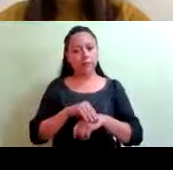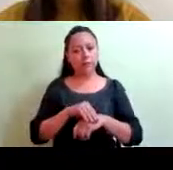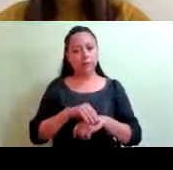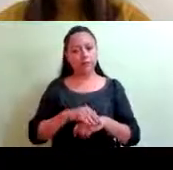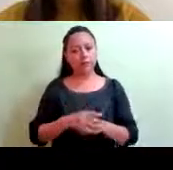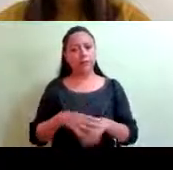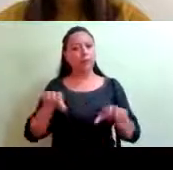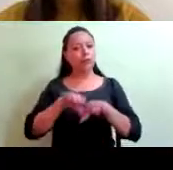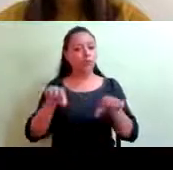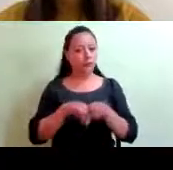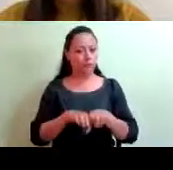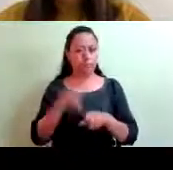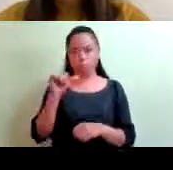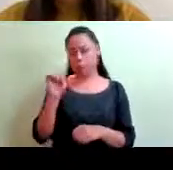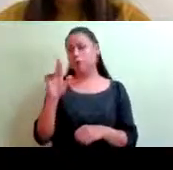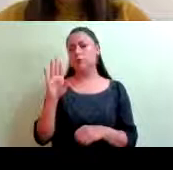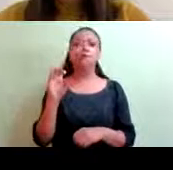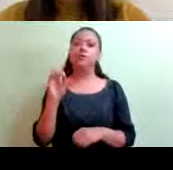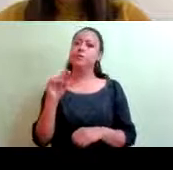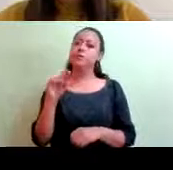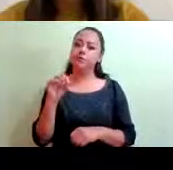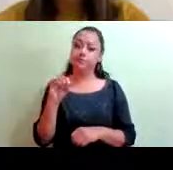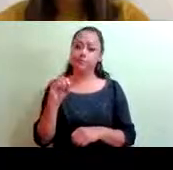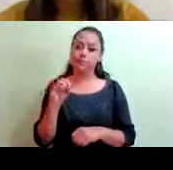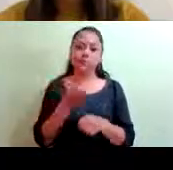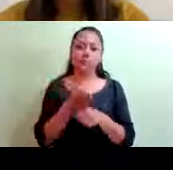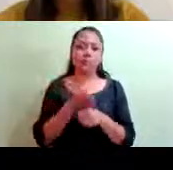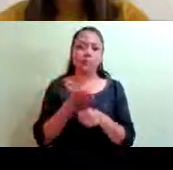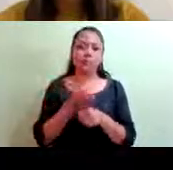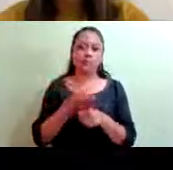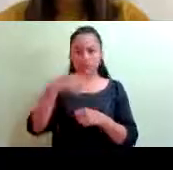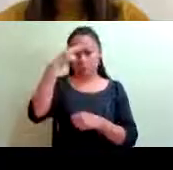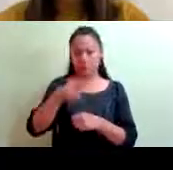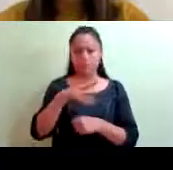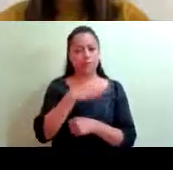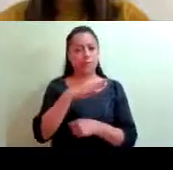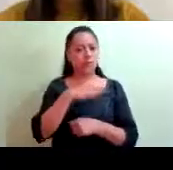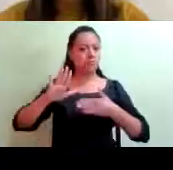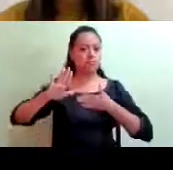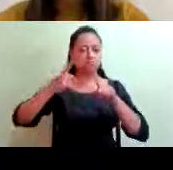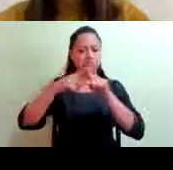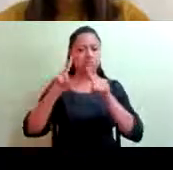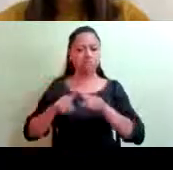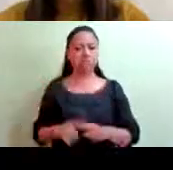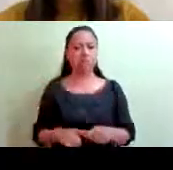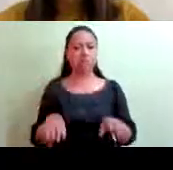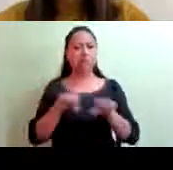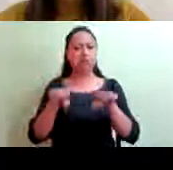carbono. En estos tiempos, digamos, donde estamos, México tiene los compromisos ante